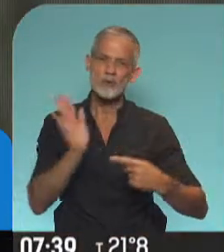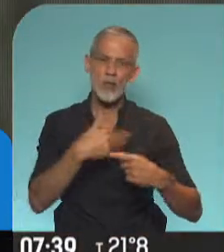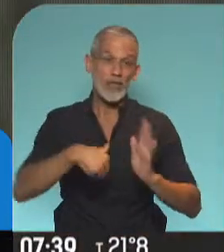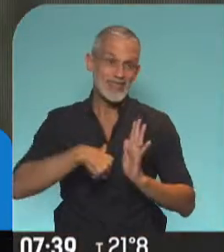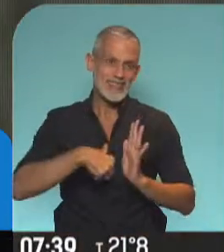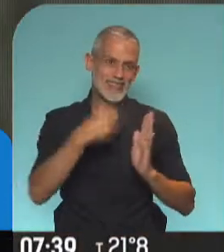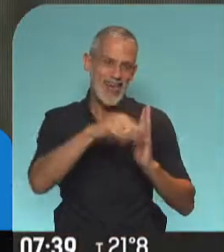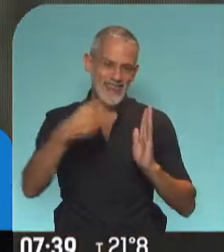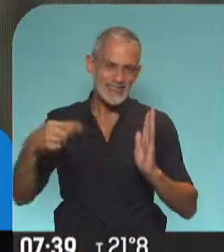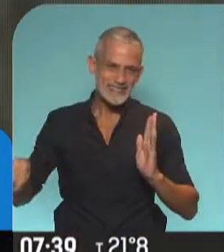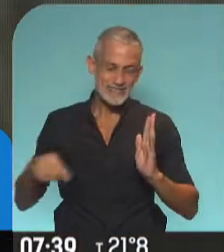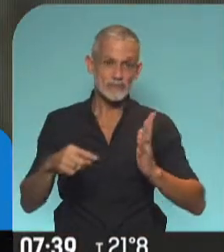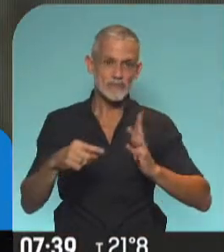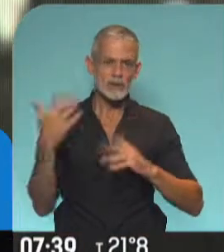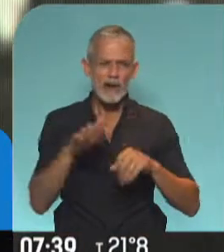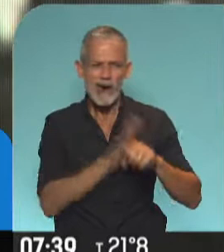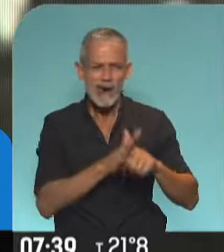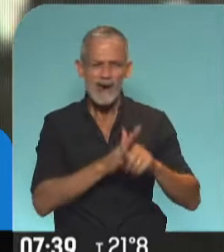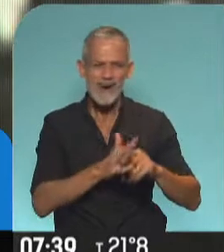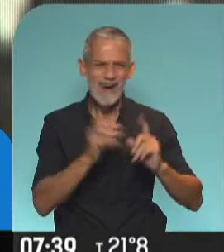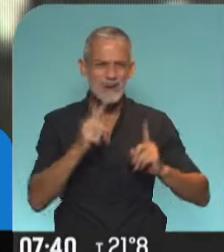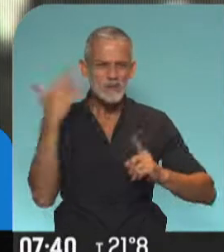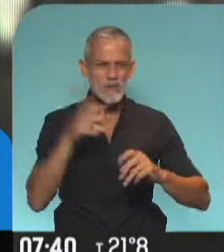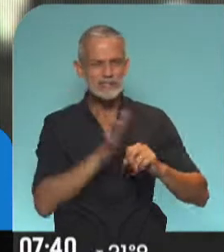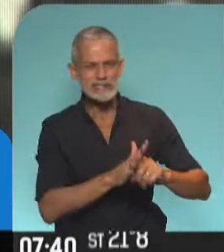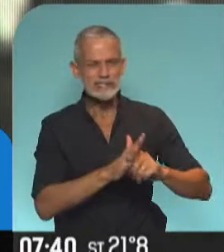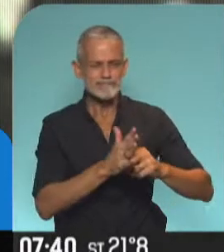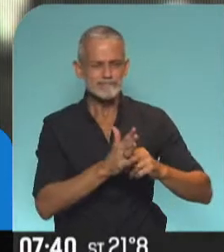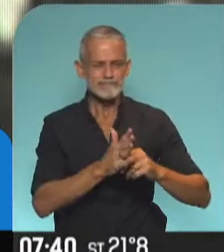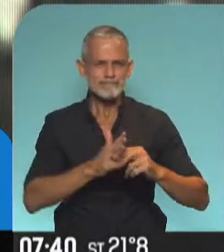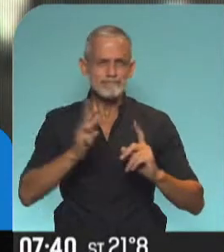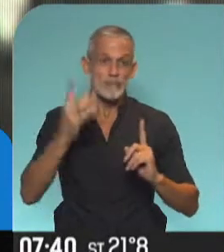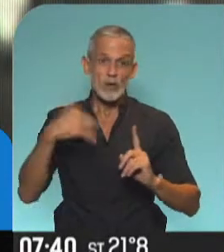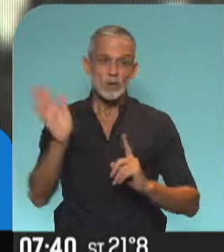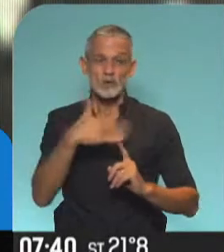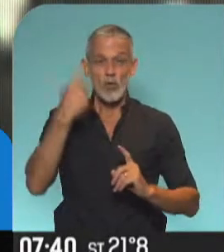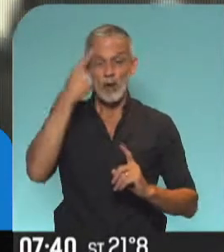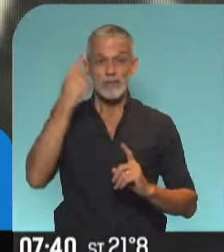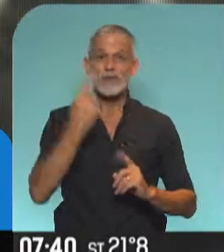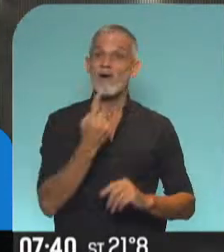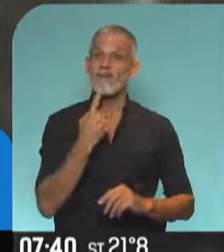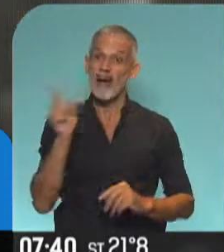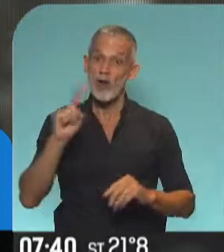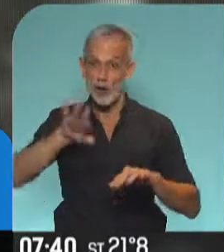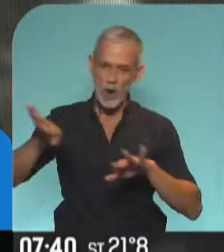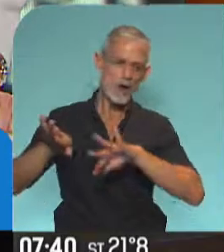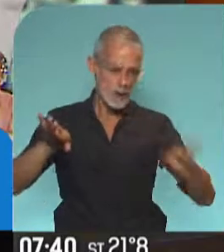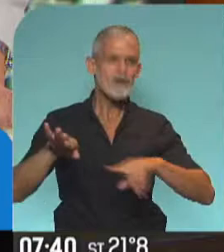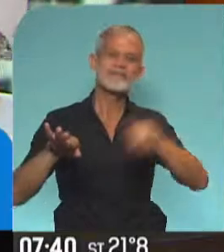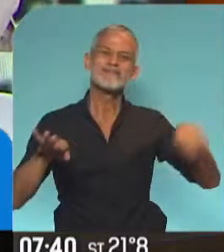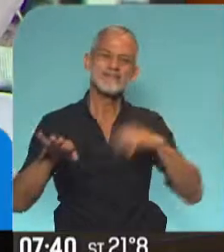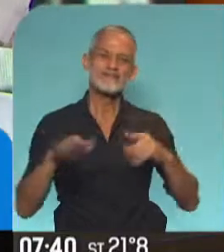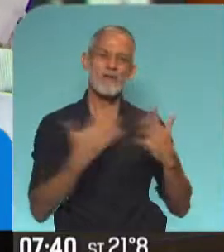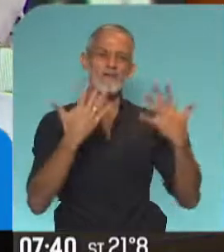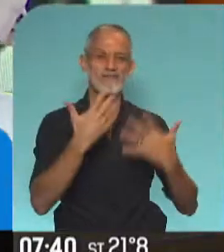que reprimidas quizás de la misma manera. Podemos decir todo lo que no se considere un varón, ¿no? Hoy es el día de todo lo que no